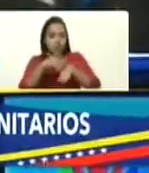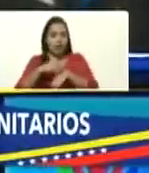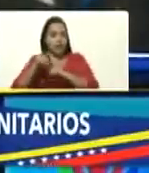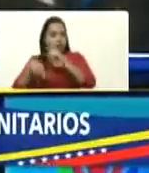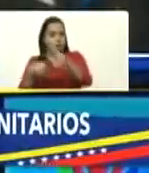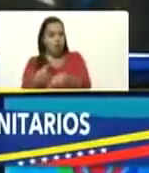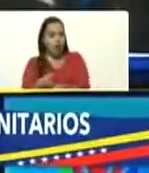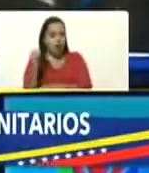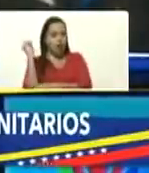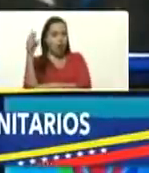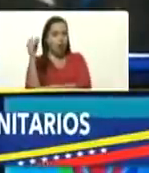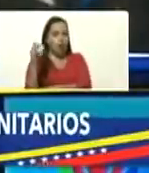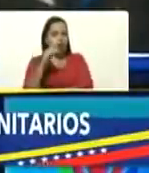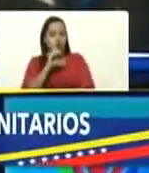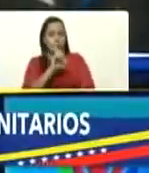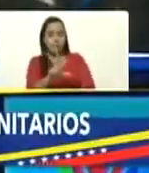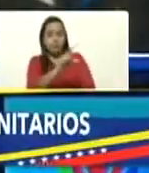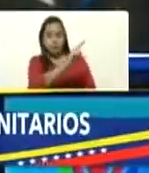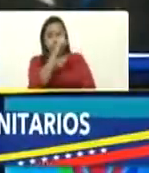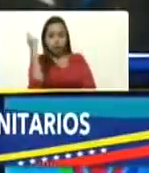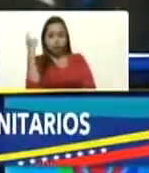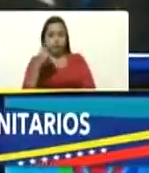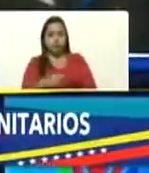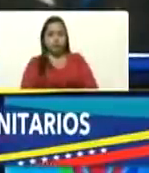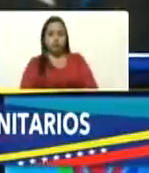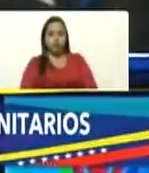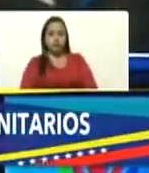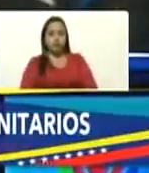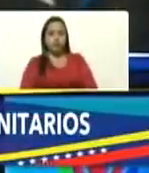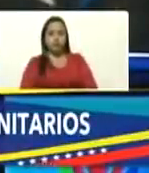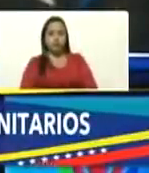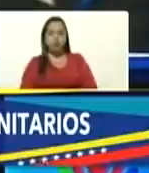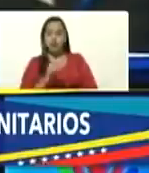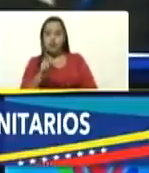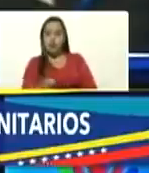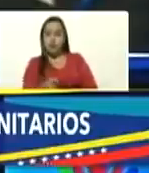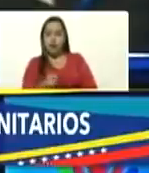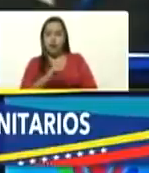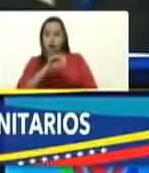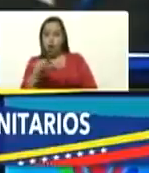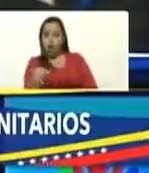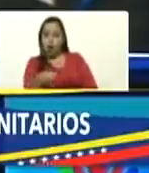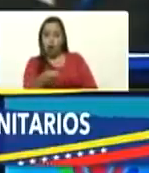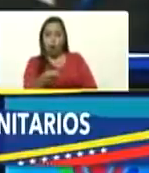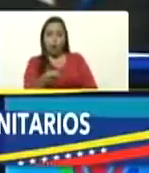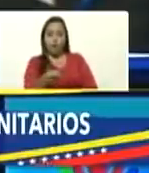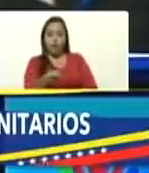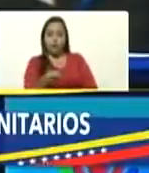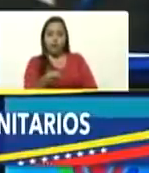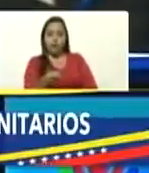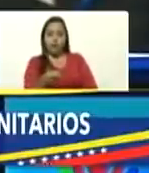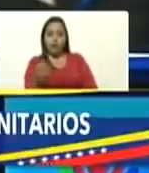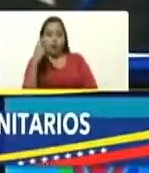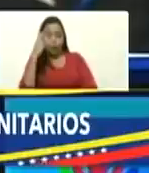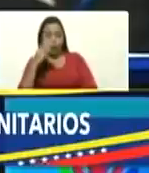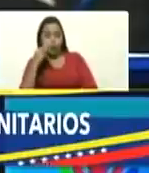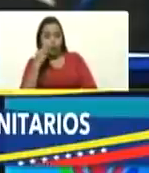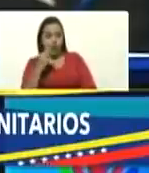del Congreso del Partido y del Congreso de la Juventud, ahora el 5 de marzo, 6 de